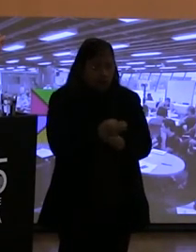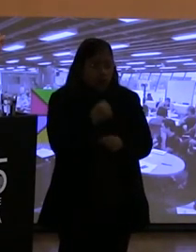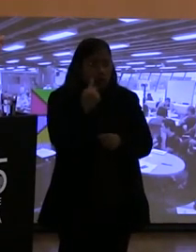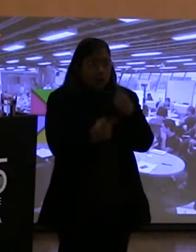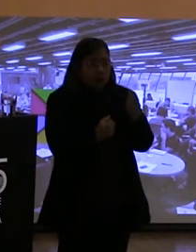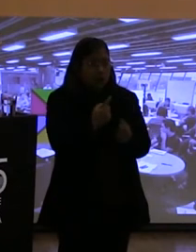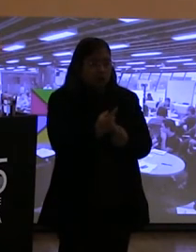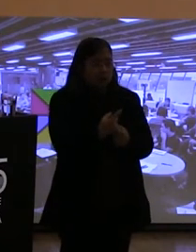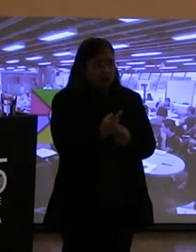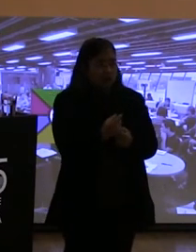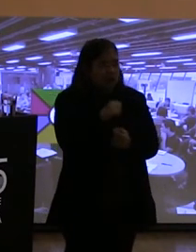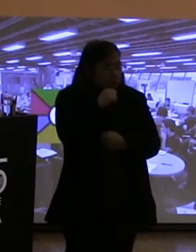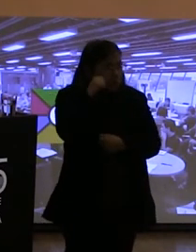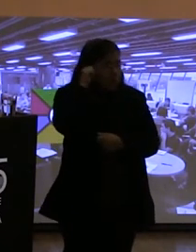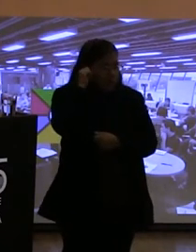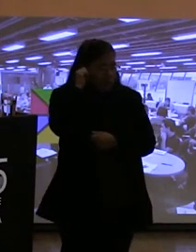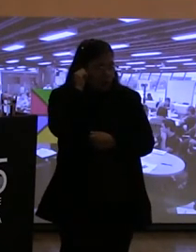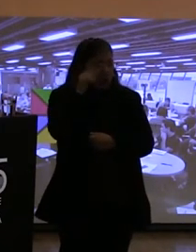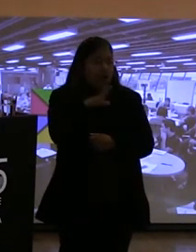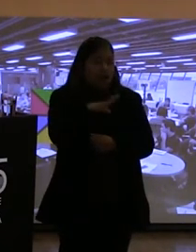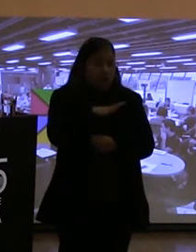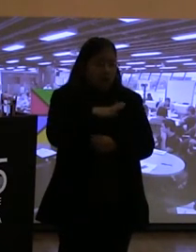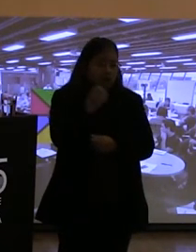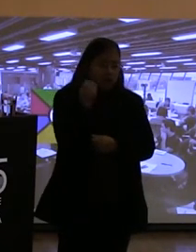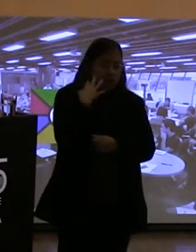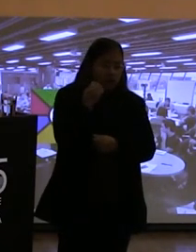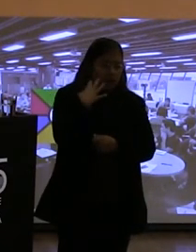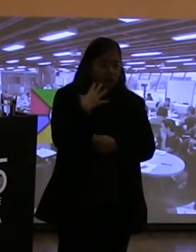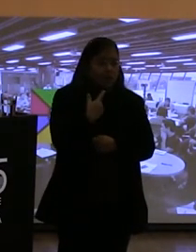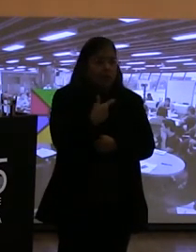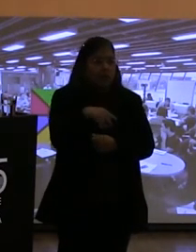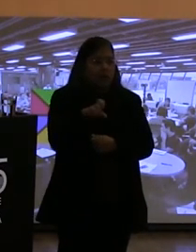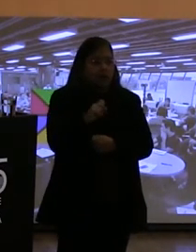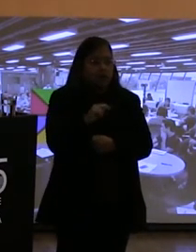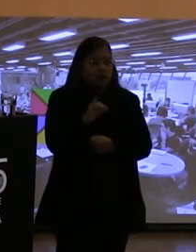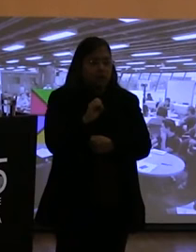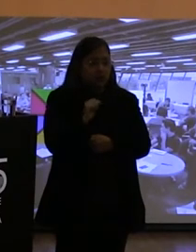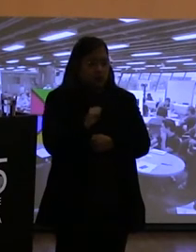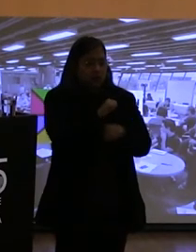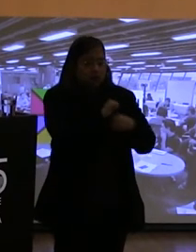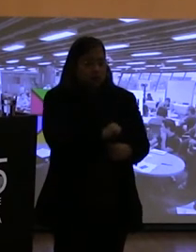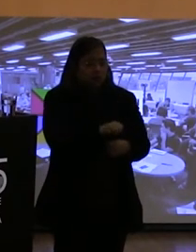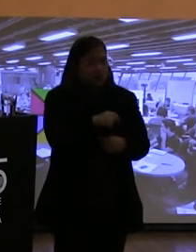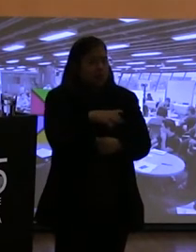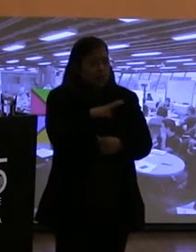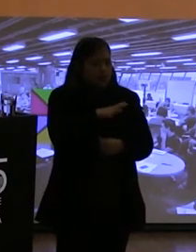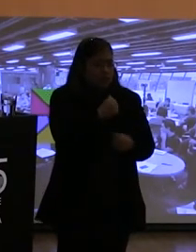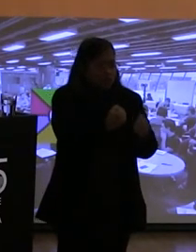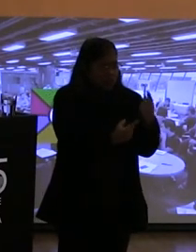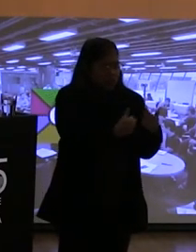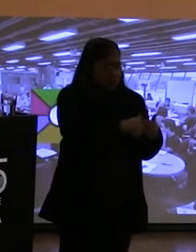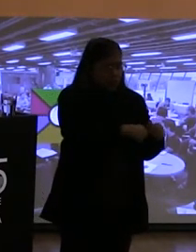siguieron la discusión de ayer del panel de ley de movilidad estamos en el tema de la gestión junto con diversas organizaciones de la sociedad civil